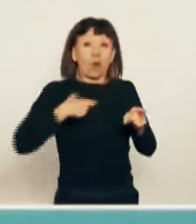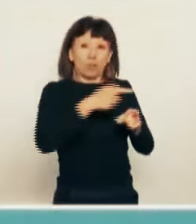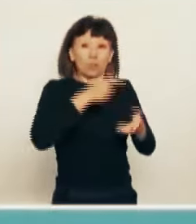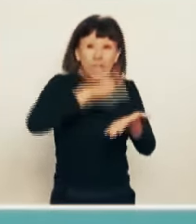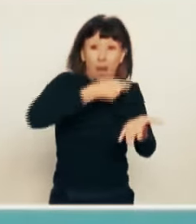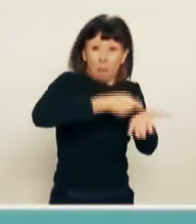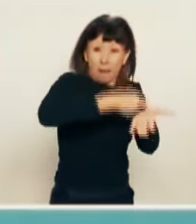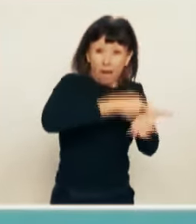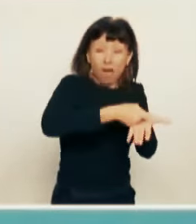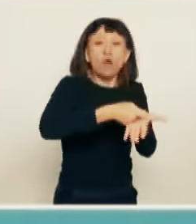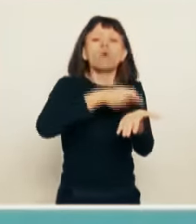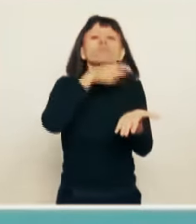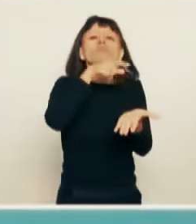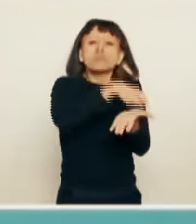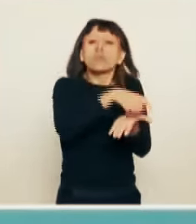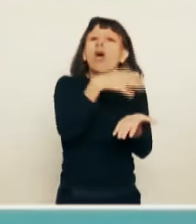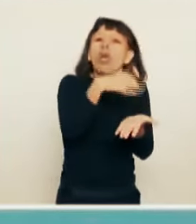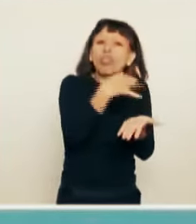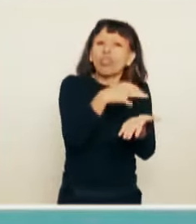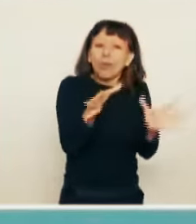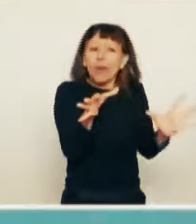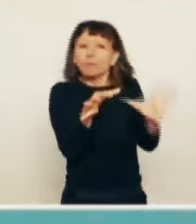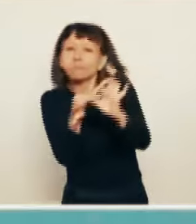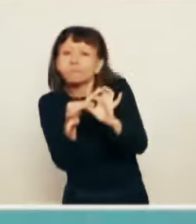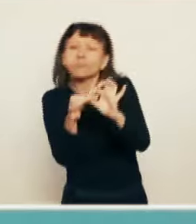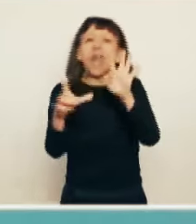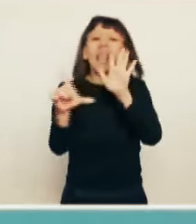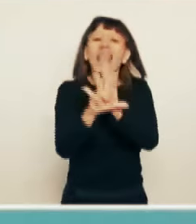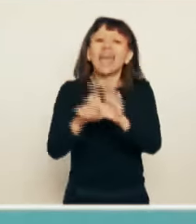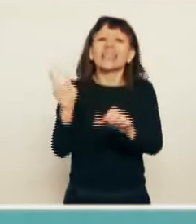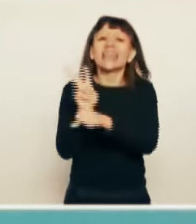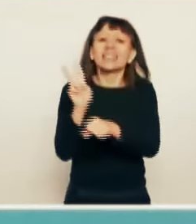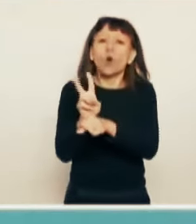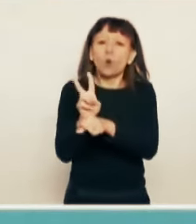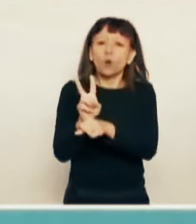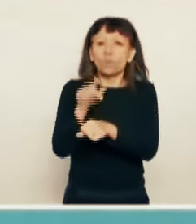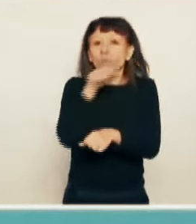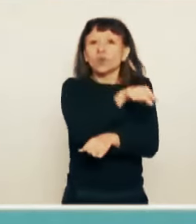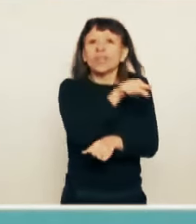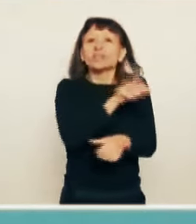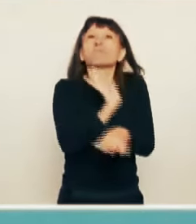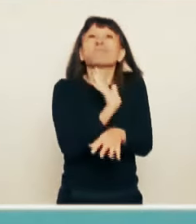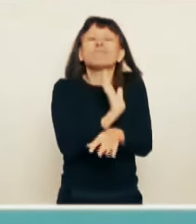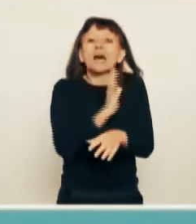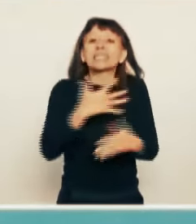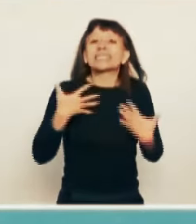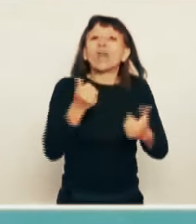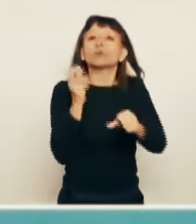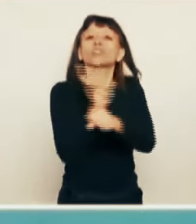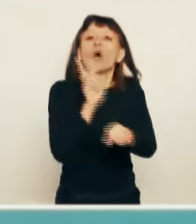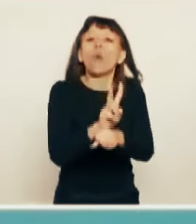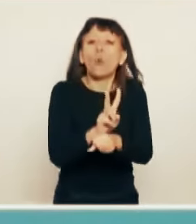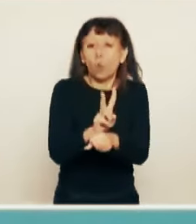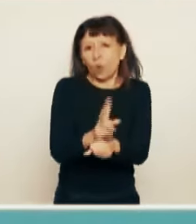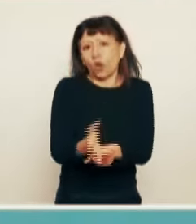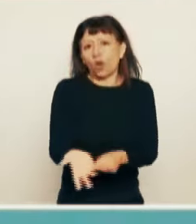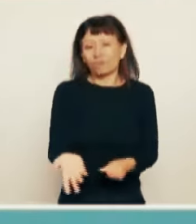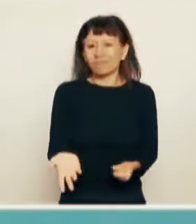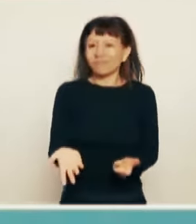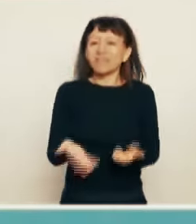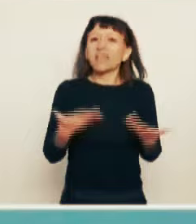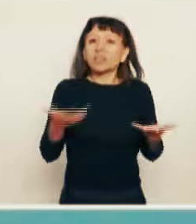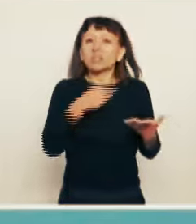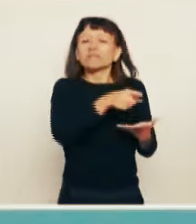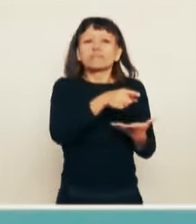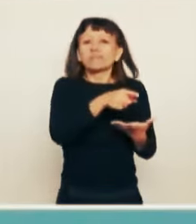tienen que ser sometidas al régimen de la ley de seguros. Son seguros de salud. No se los puede dejar